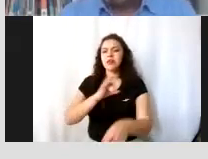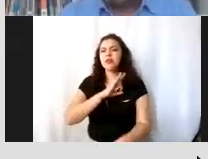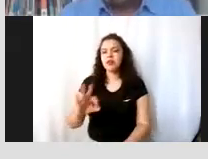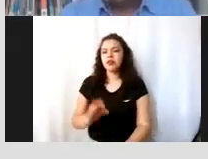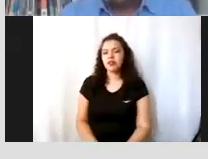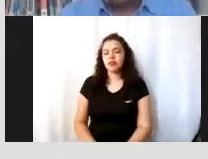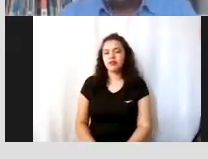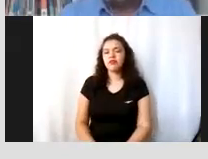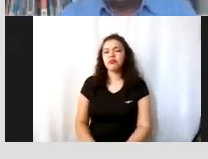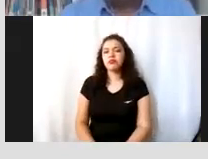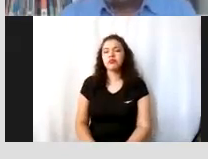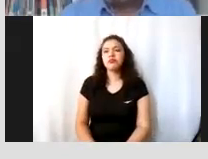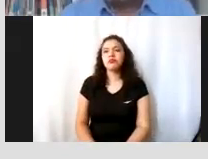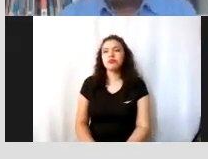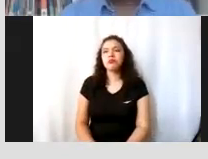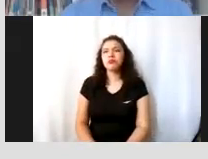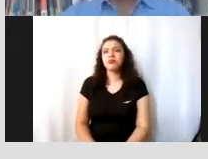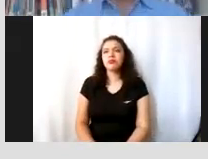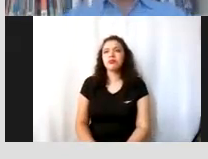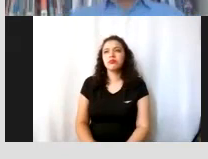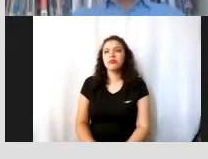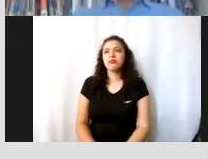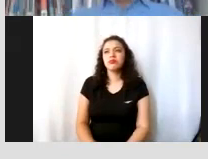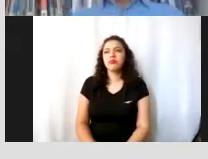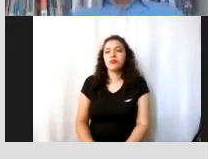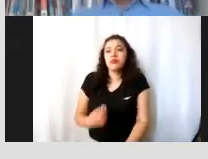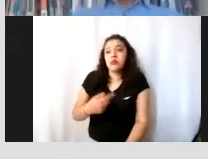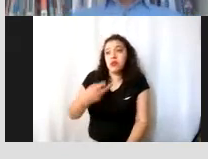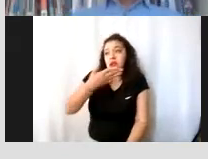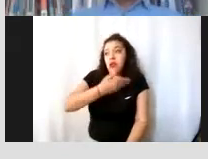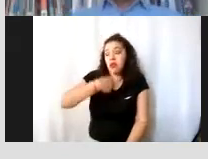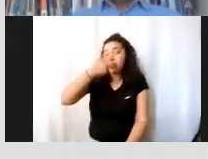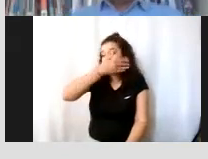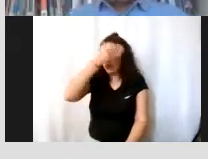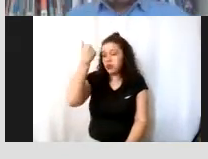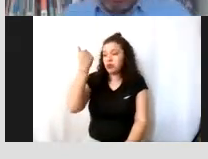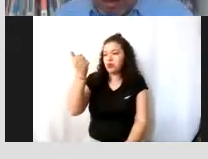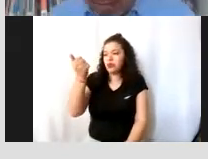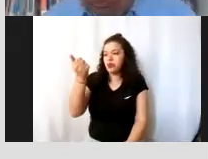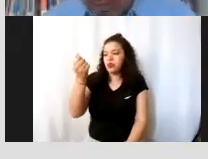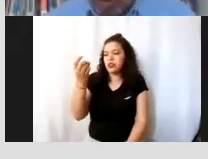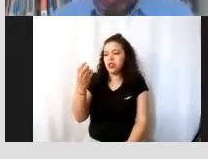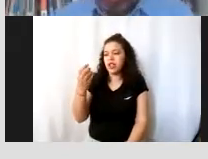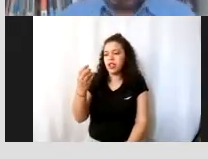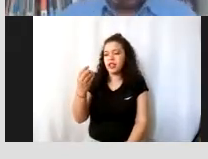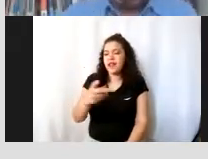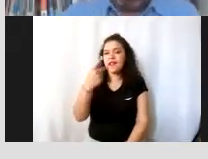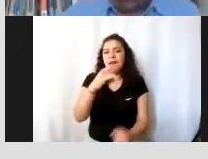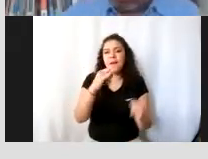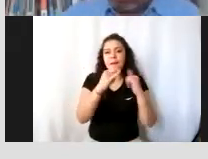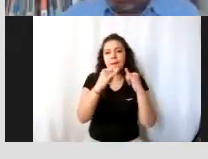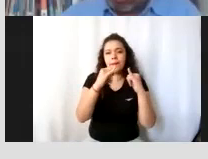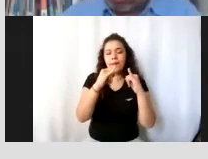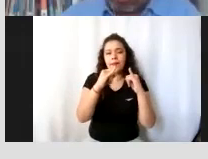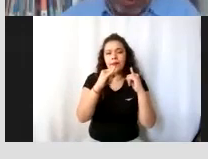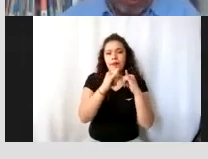podrías omitirla. Yo no sé, la verdad es que desconozco el fondo de las IAPs porque no he